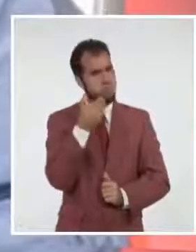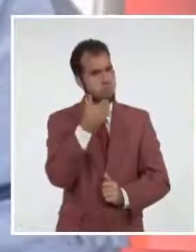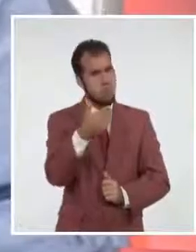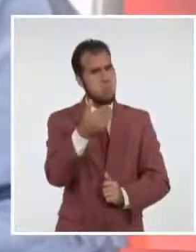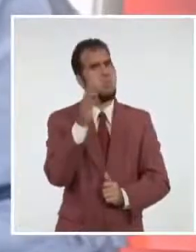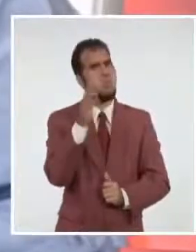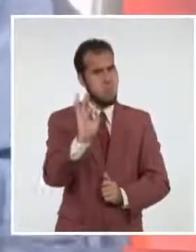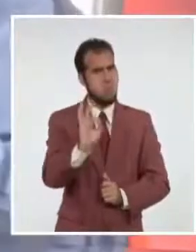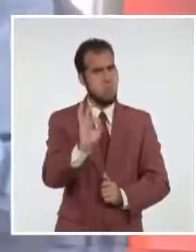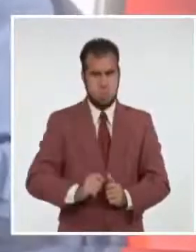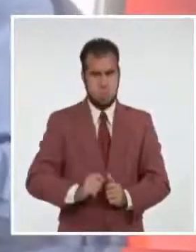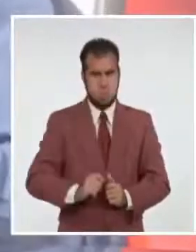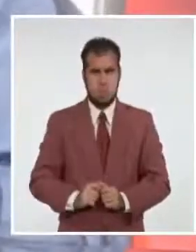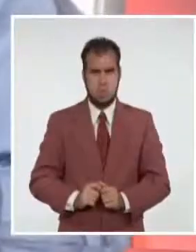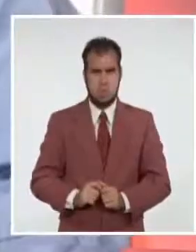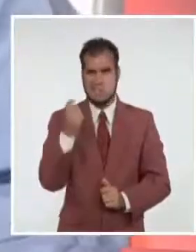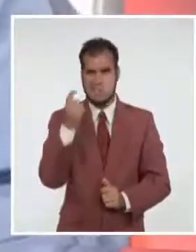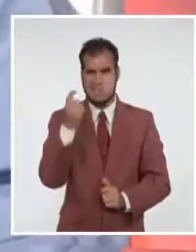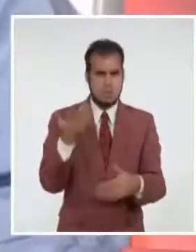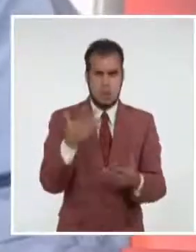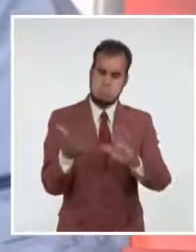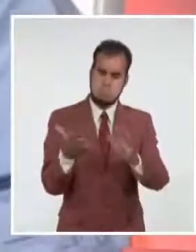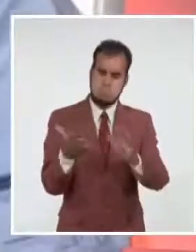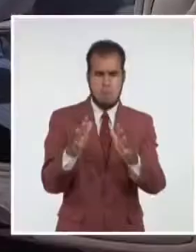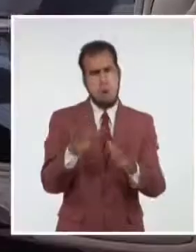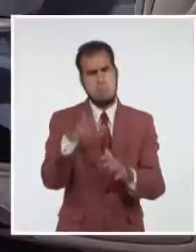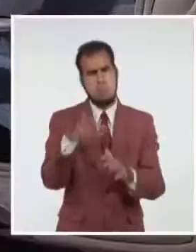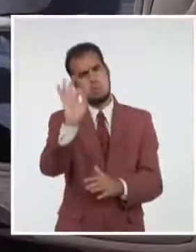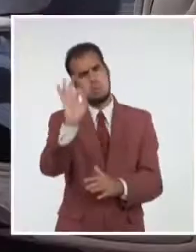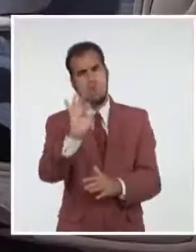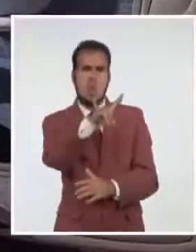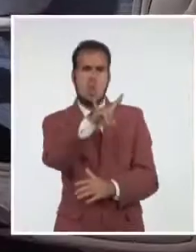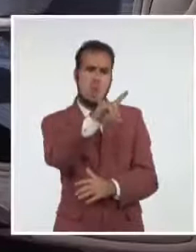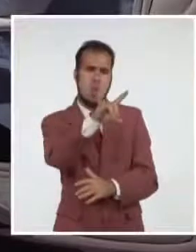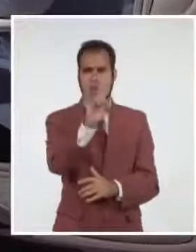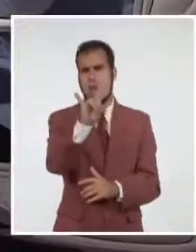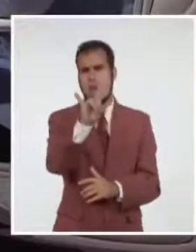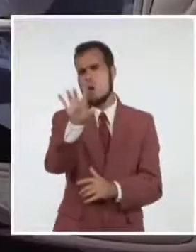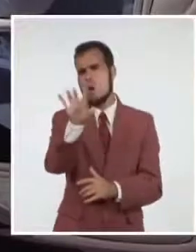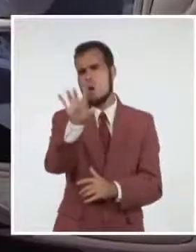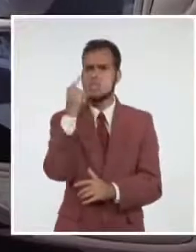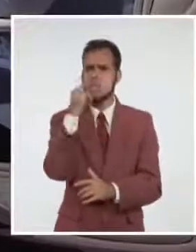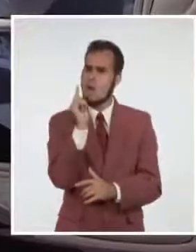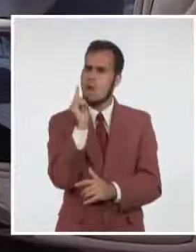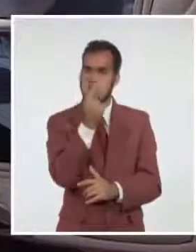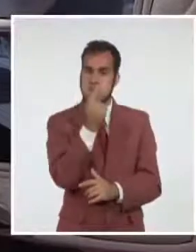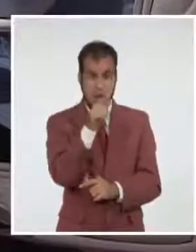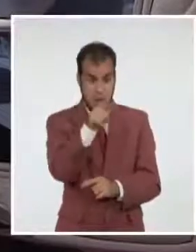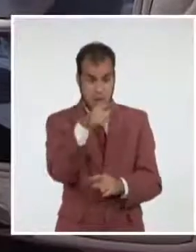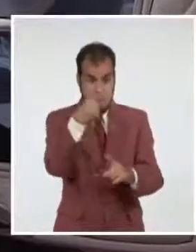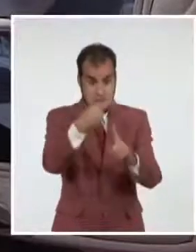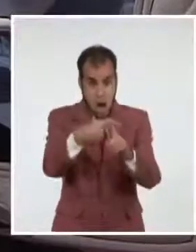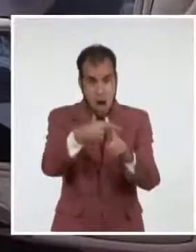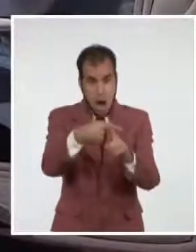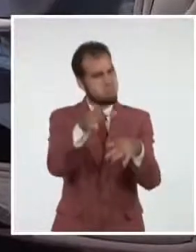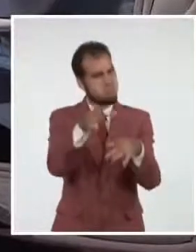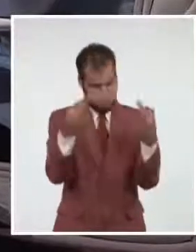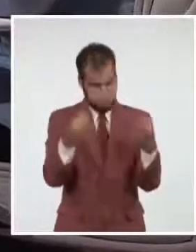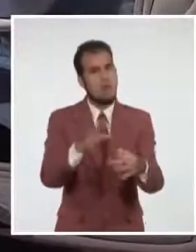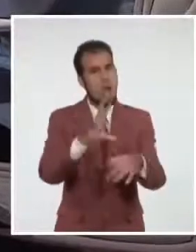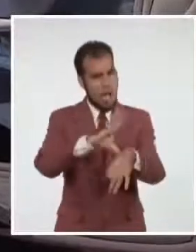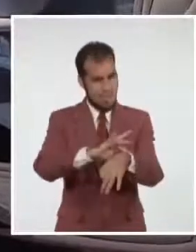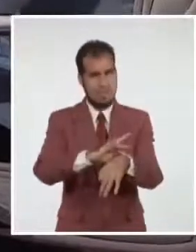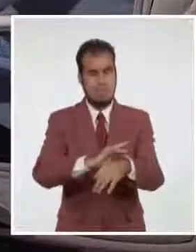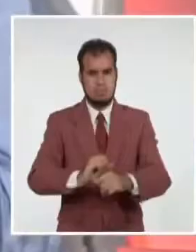número de positivos, entre un 90 y un 95%. Es algo también de lo que ha evolucionado. Ha evolucionado. Al principio se recuerda que no eran tan efectivos y eso ha ido